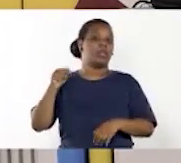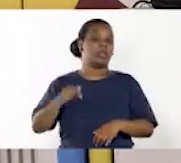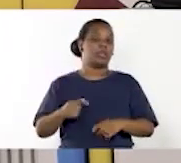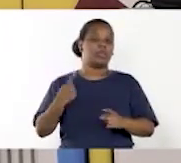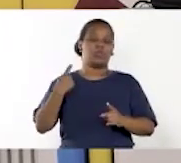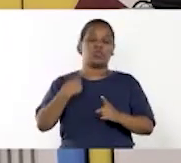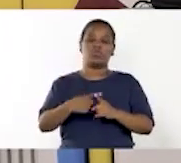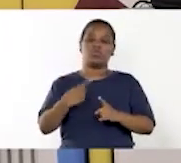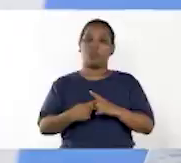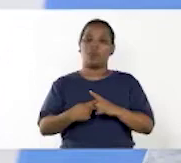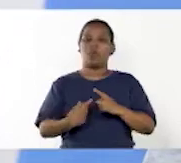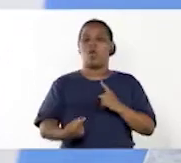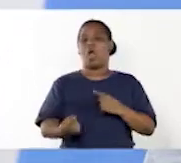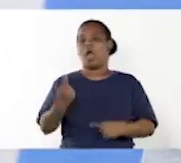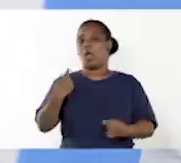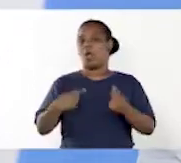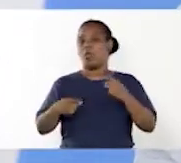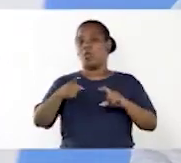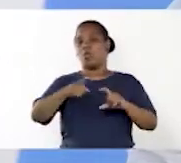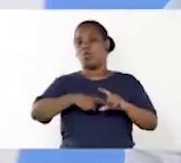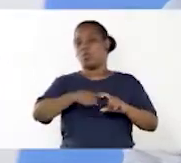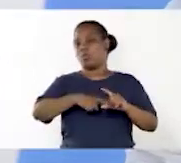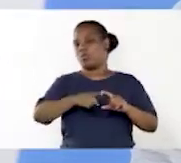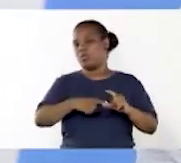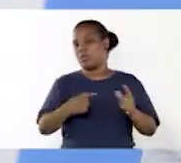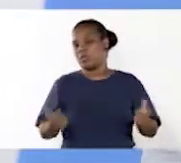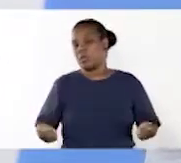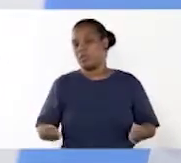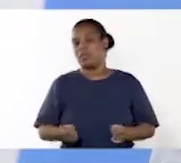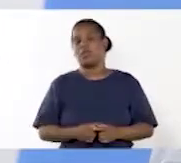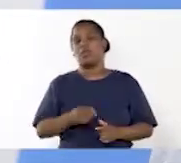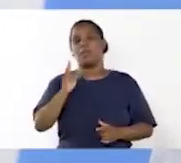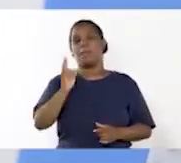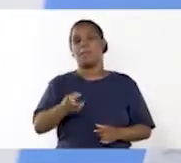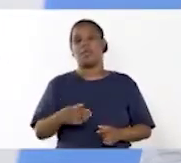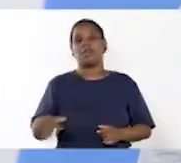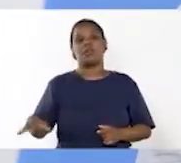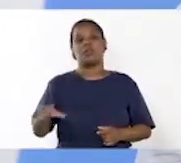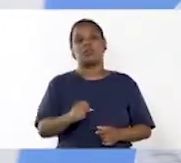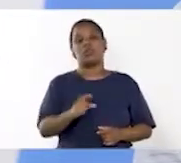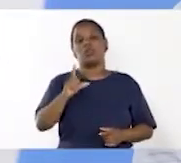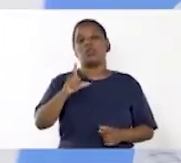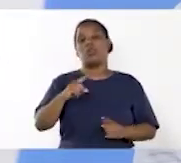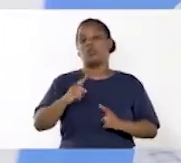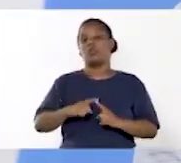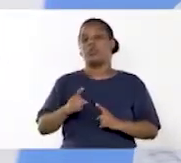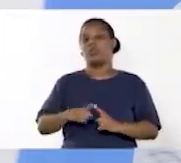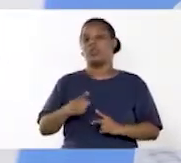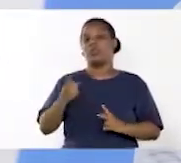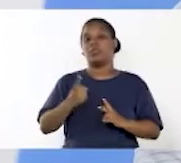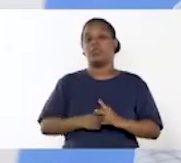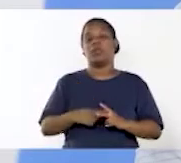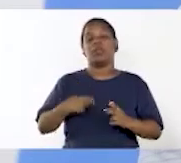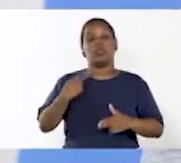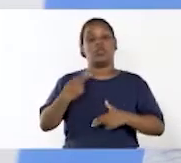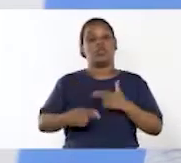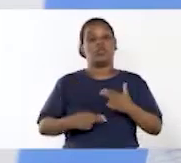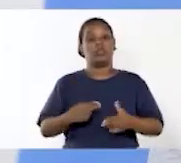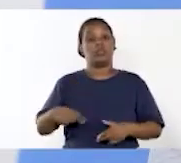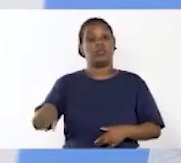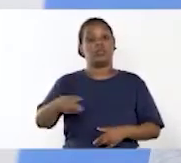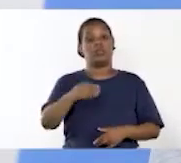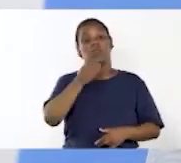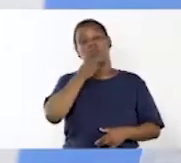agregado algunas cosas, algunos elementos con páginas, con todo de los libros, para que lo utilicen. Ustedes